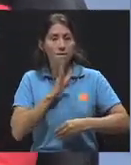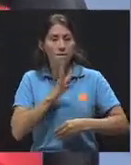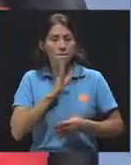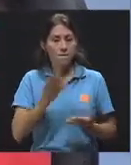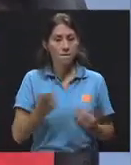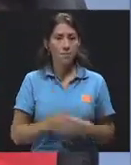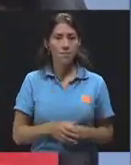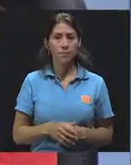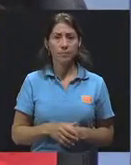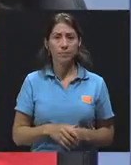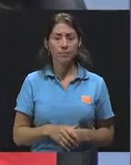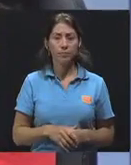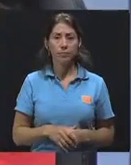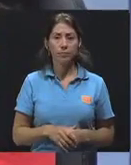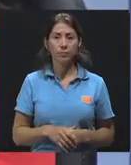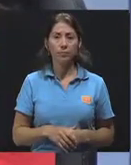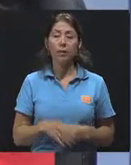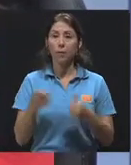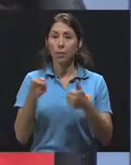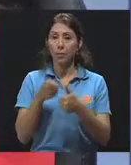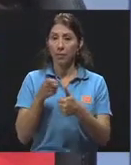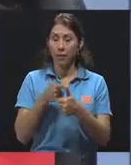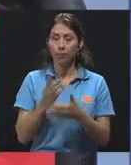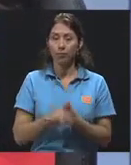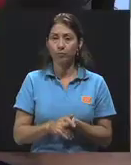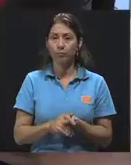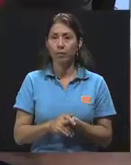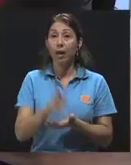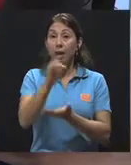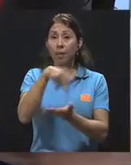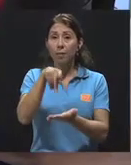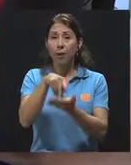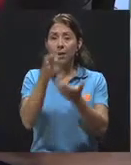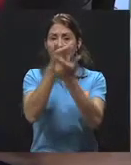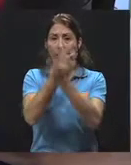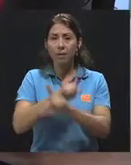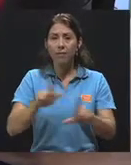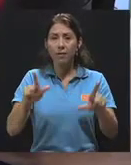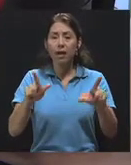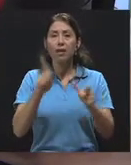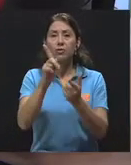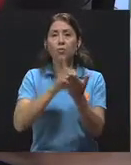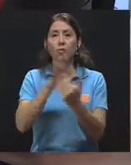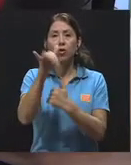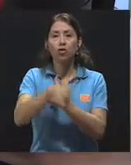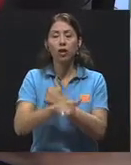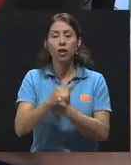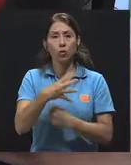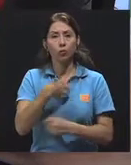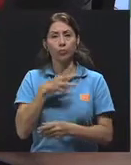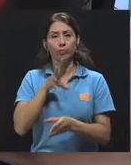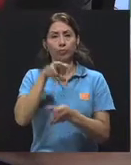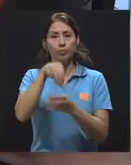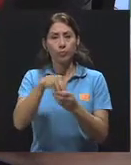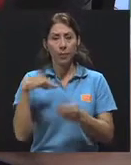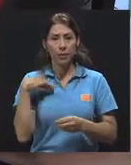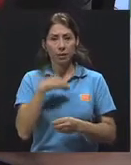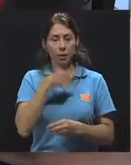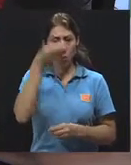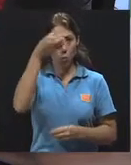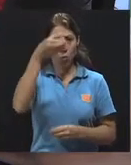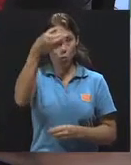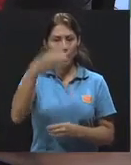de las tres salidas que tienen los estudiantes del CETAF. Bueno, primero, el Parque de la Libertad es un proyecto del Ministerio de